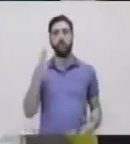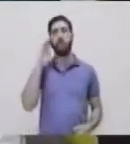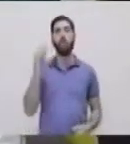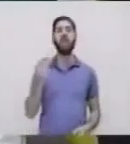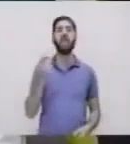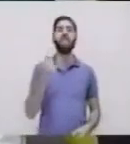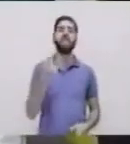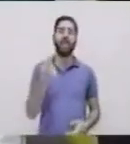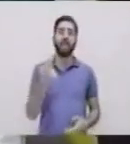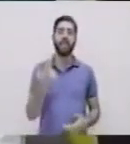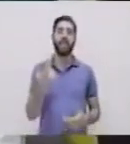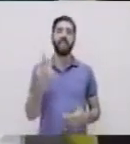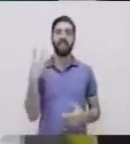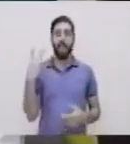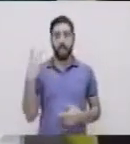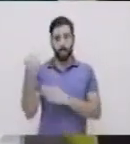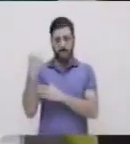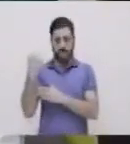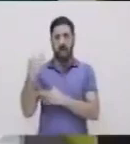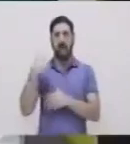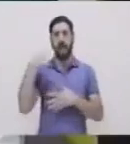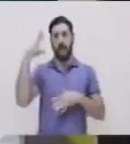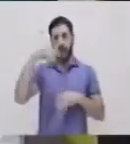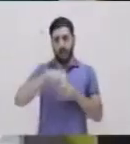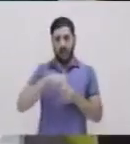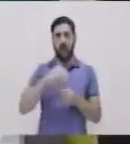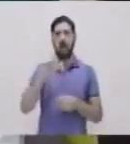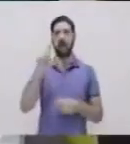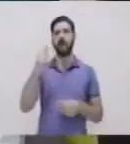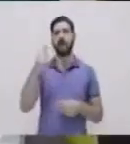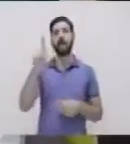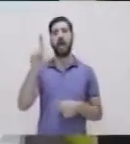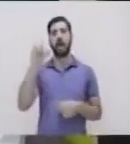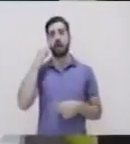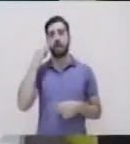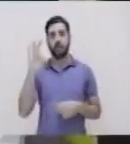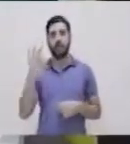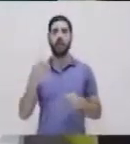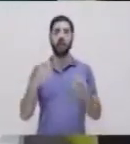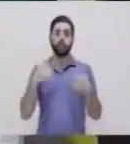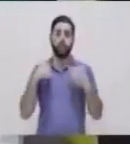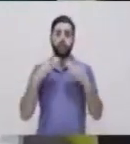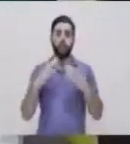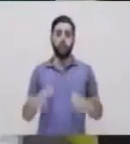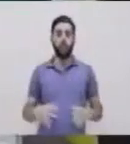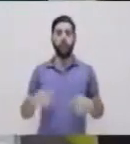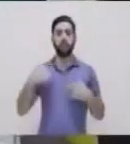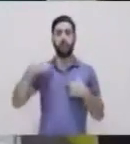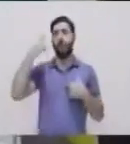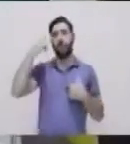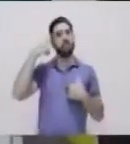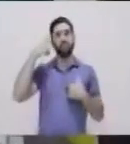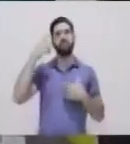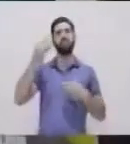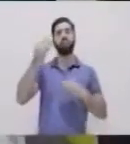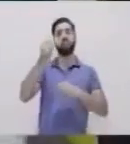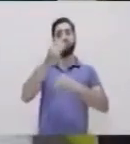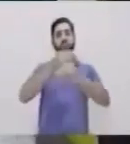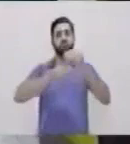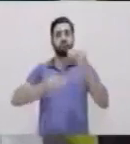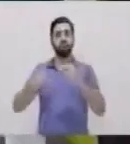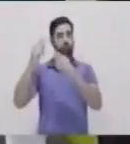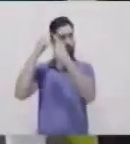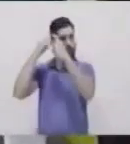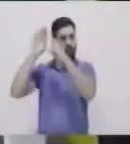porque falta de calcio, falta de nutrientes, y entonces el mismo organismo hace esta